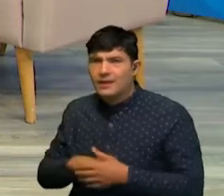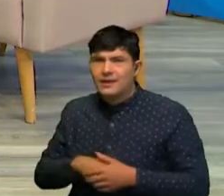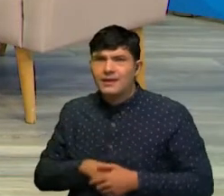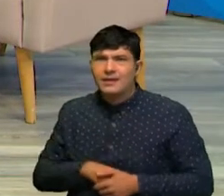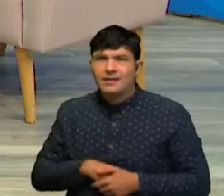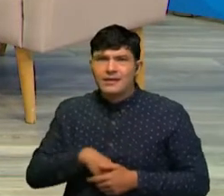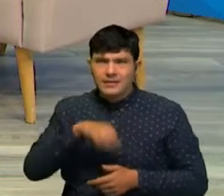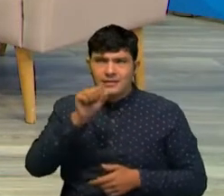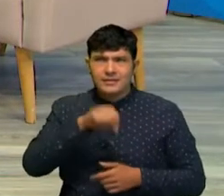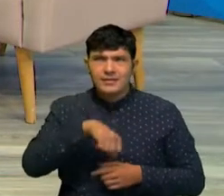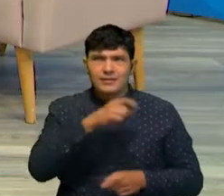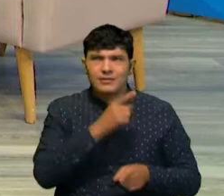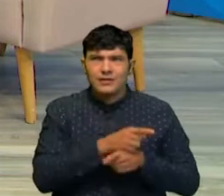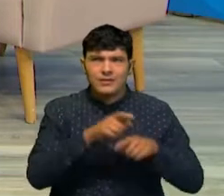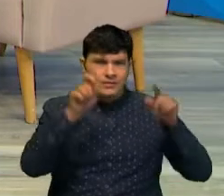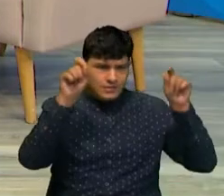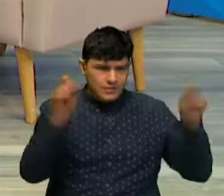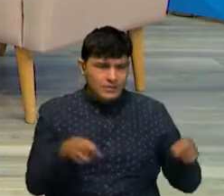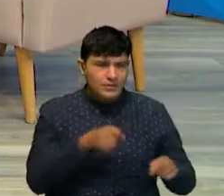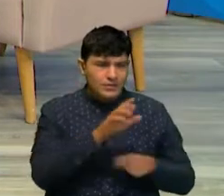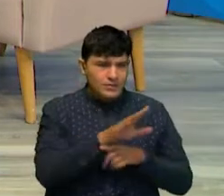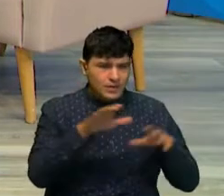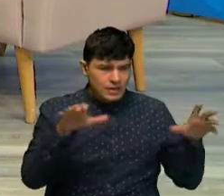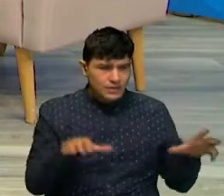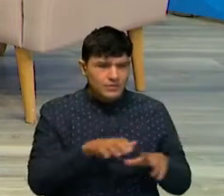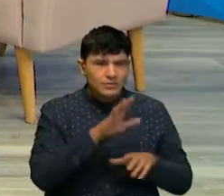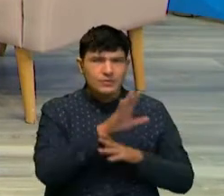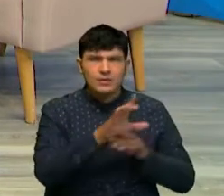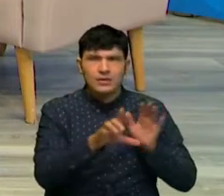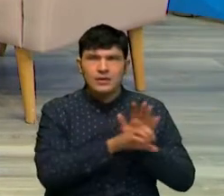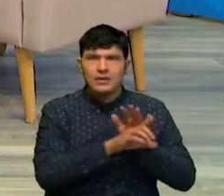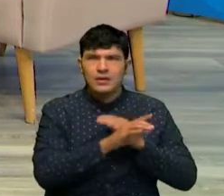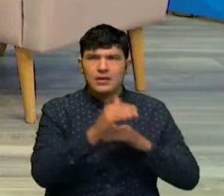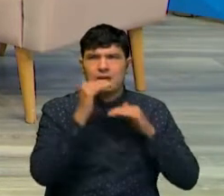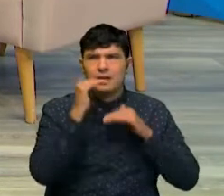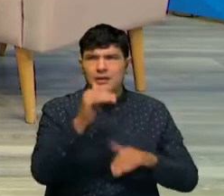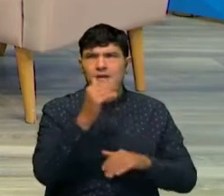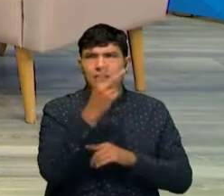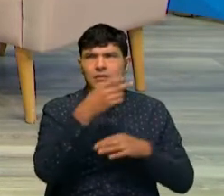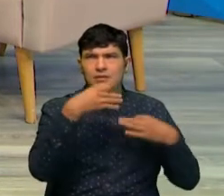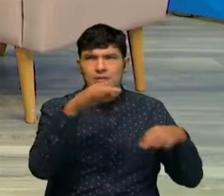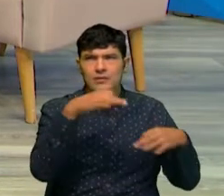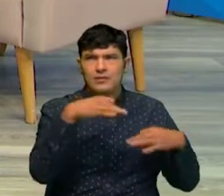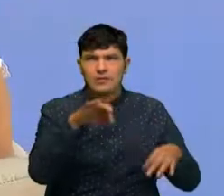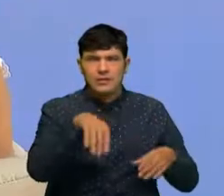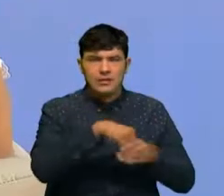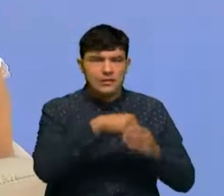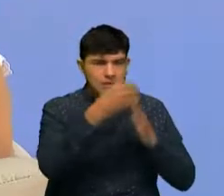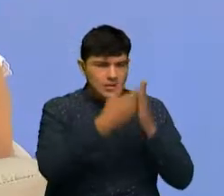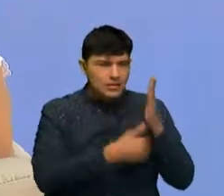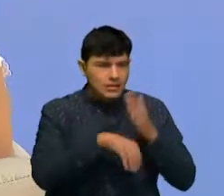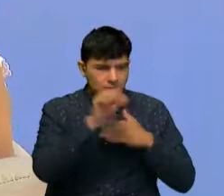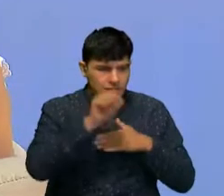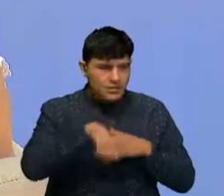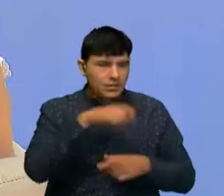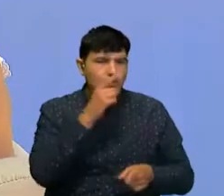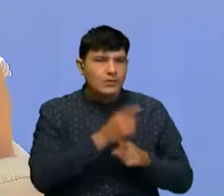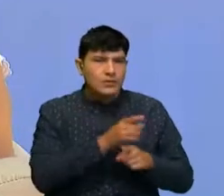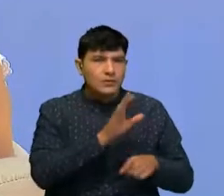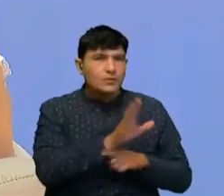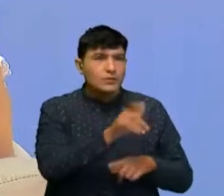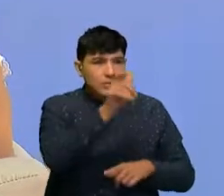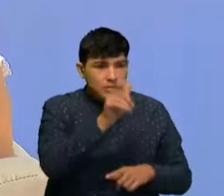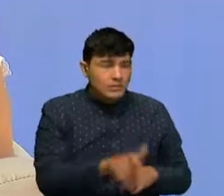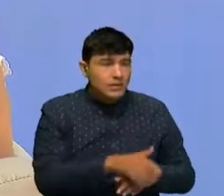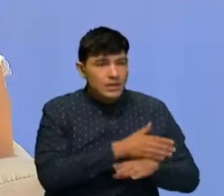ahí, es uno de los parágrafos que está en el acto legislativo. El acto legislativo no tiene más de dos hojas. Y ahí, en efecto, sí, señor, dice, él se